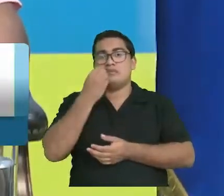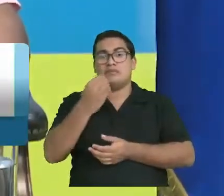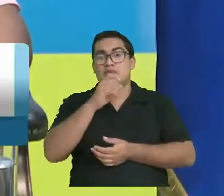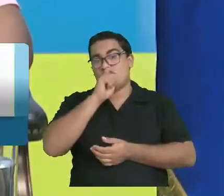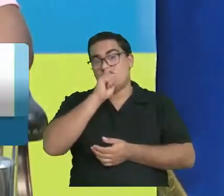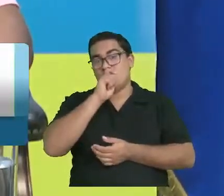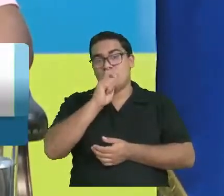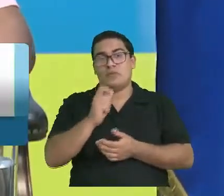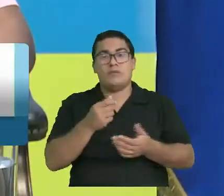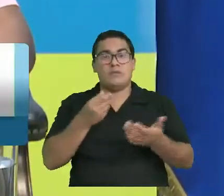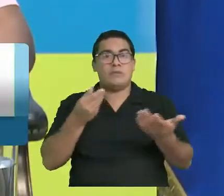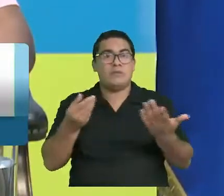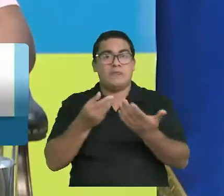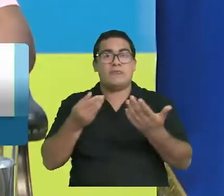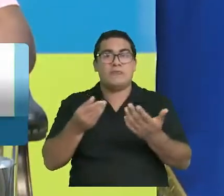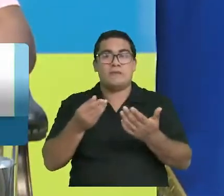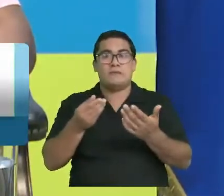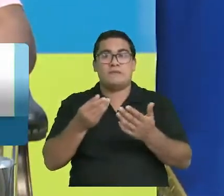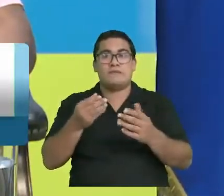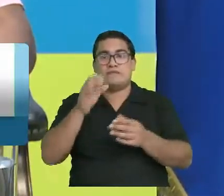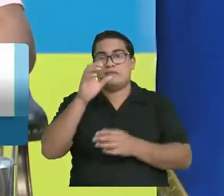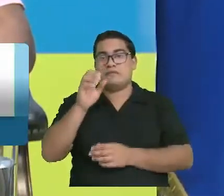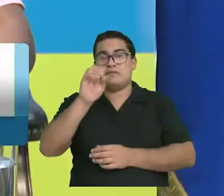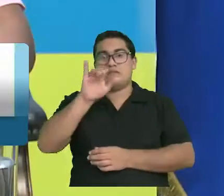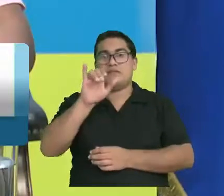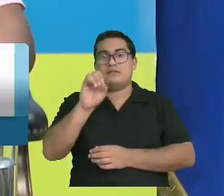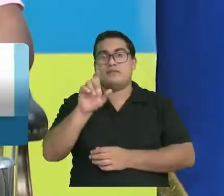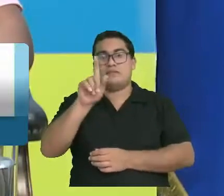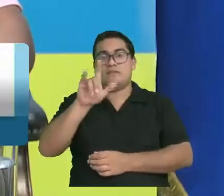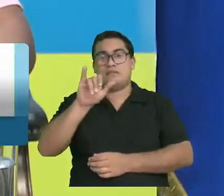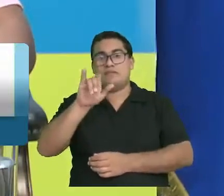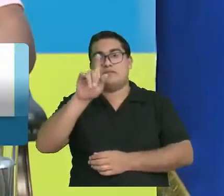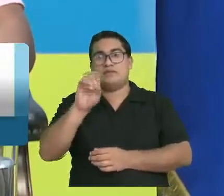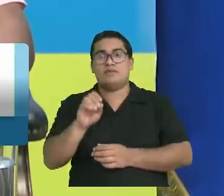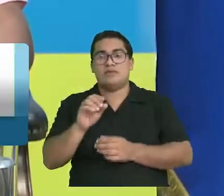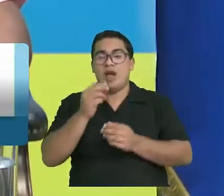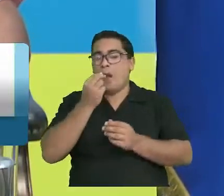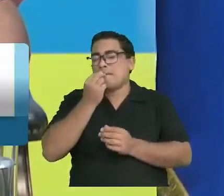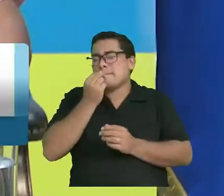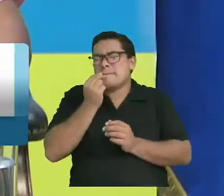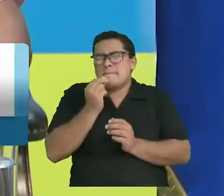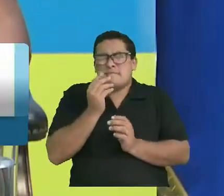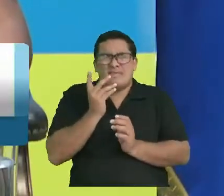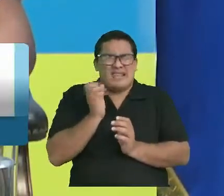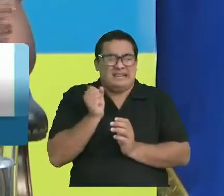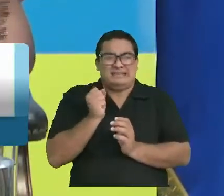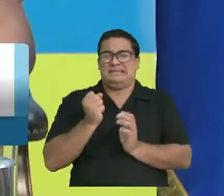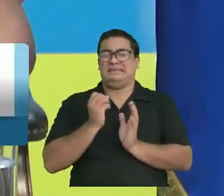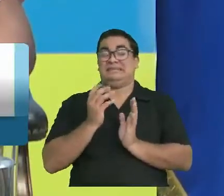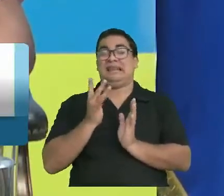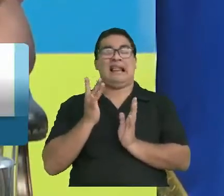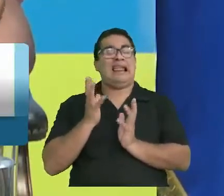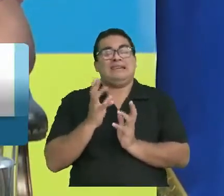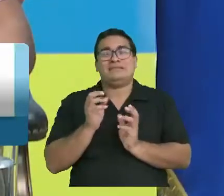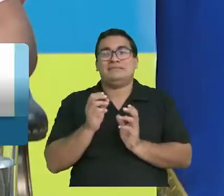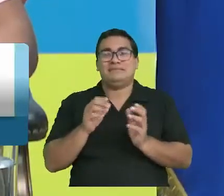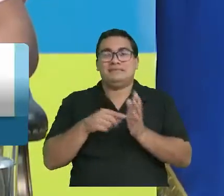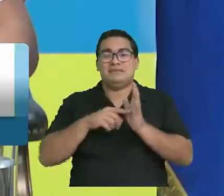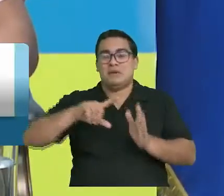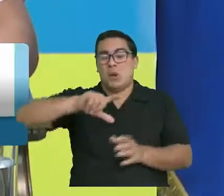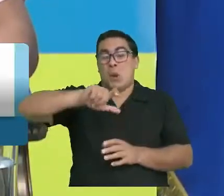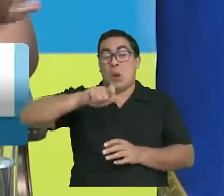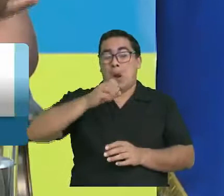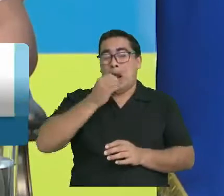mucho, por ejemplo, el coyolito, que es ácido. Uh-huh. Eso provoca como un apretón de dientes. Cuando vos comés algo ácido, por